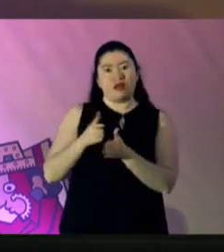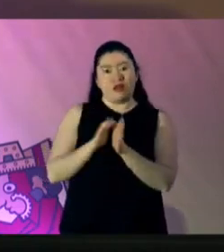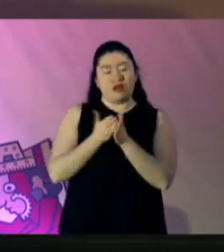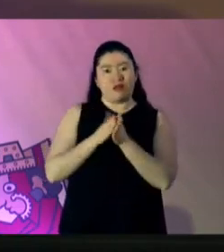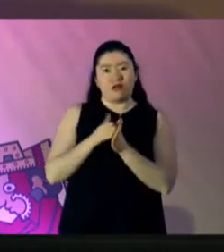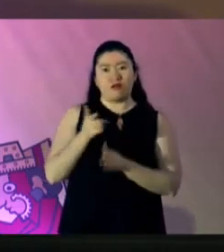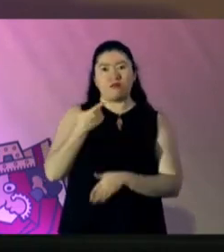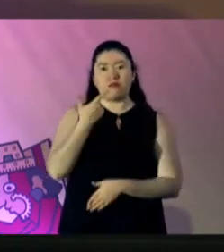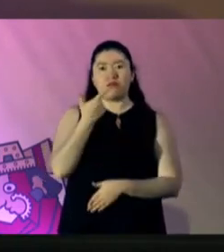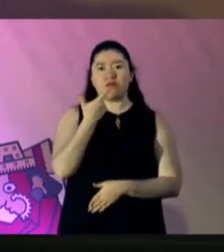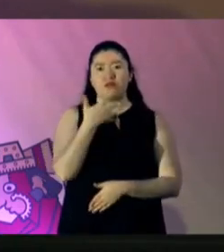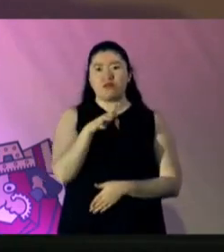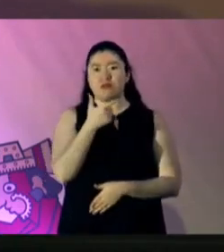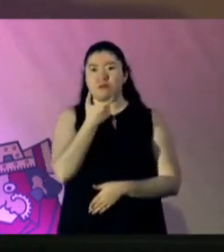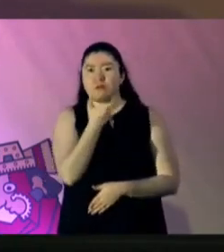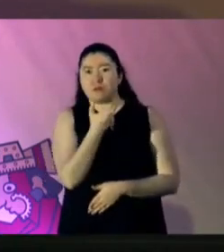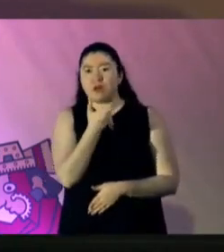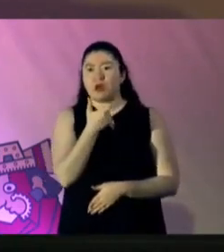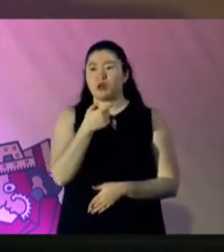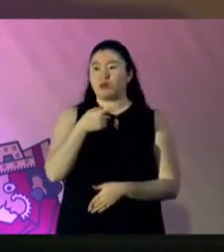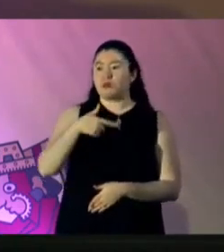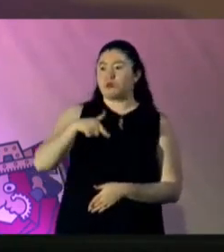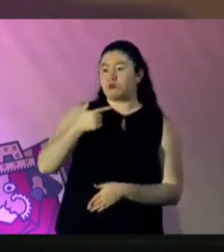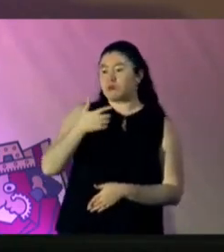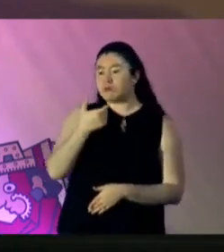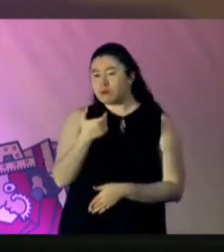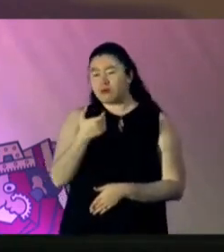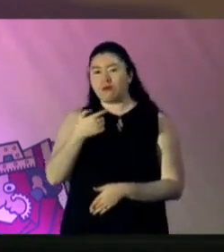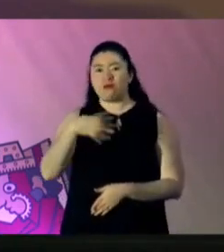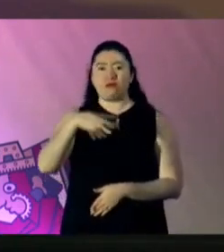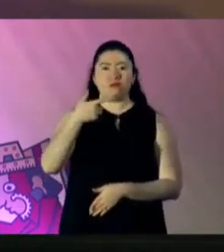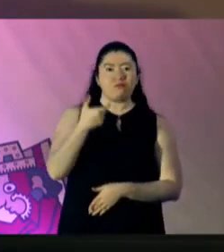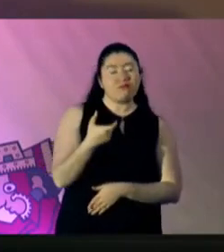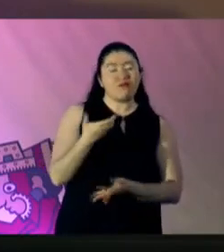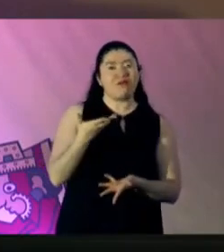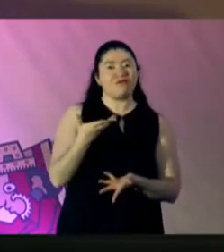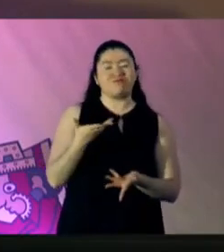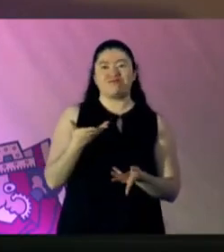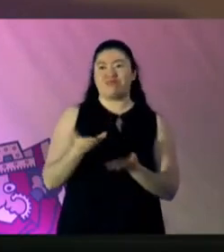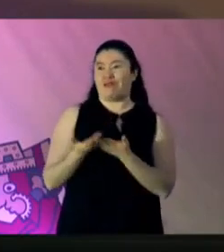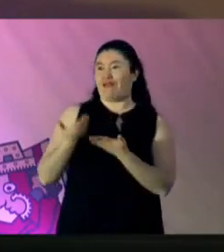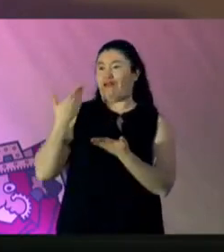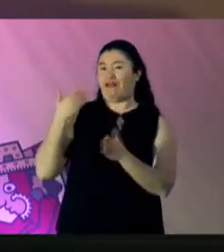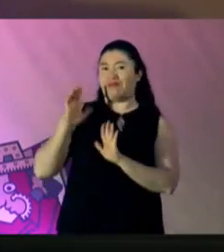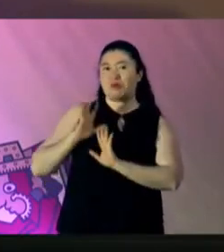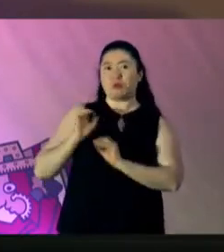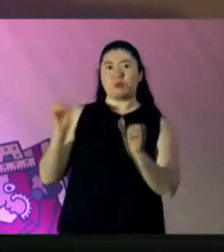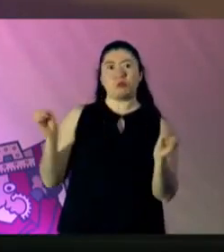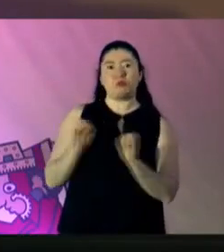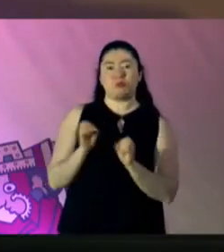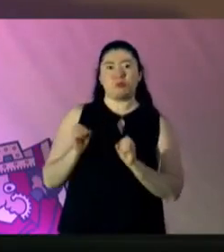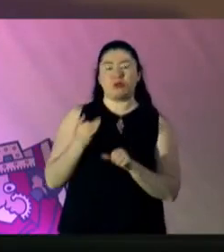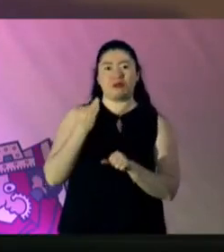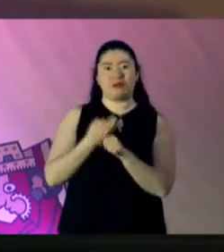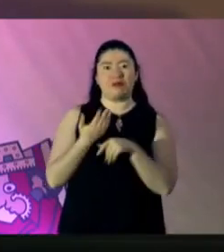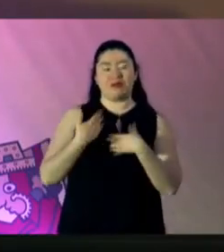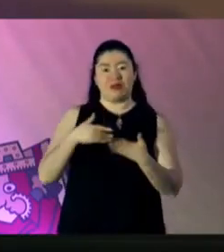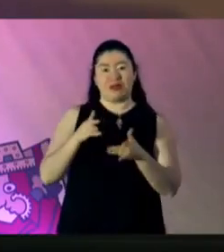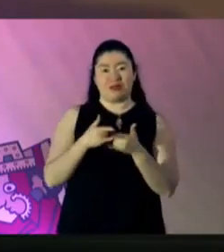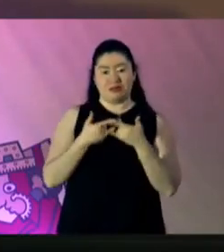12 pesos a 14 pesos libros clásicos además grandes relatos creo que esto es una tarea